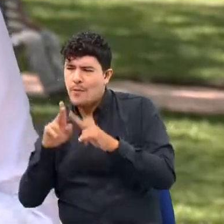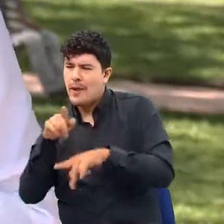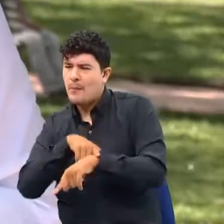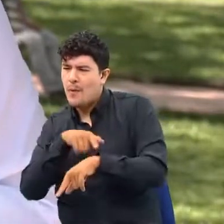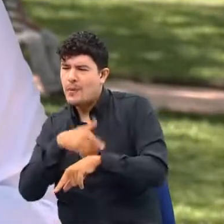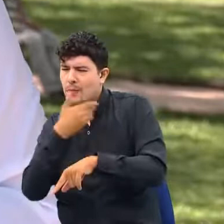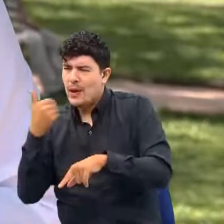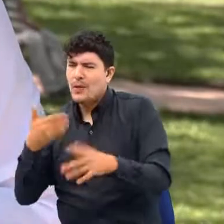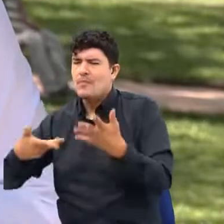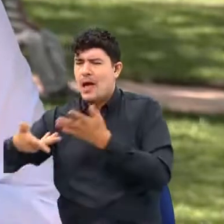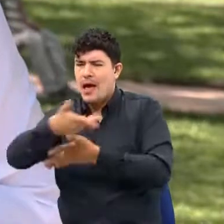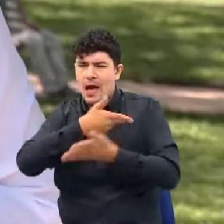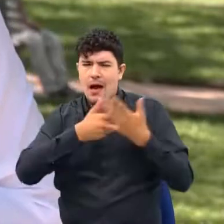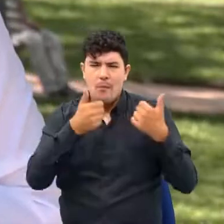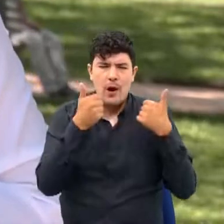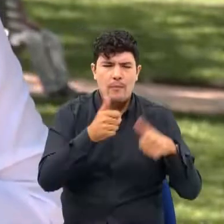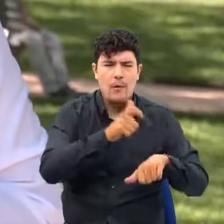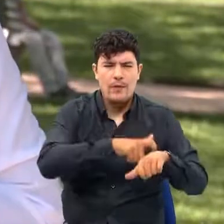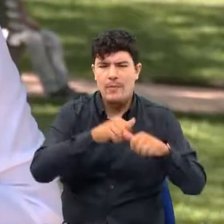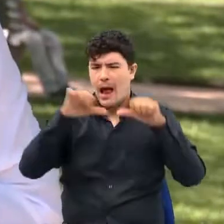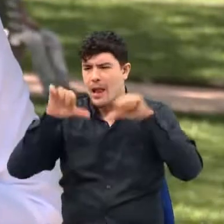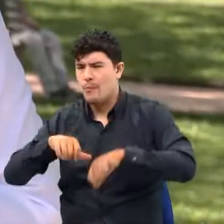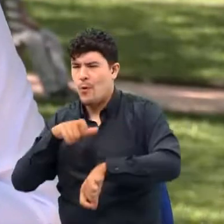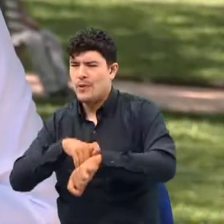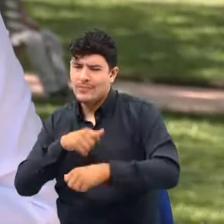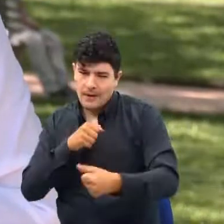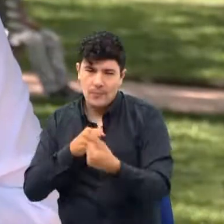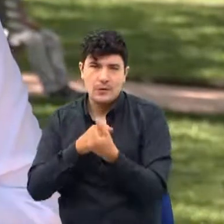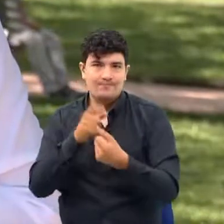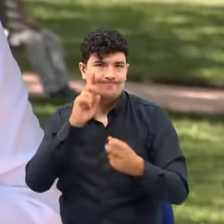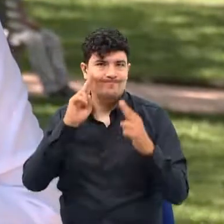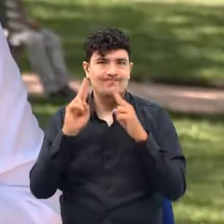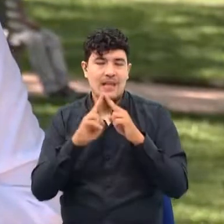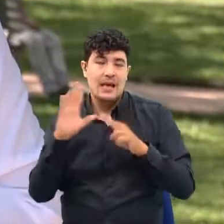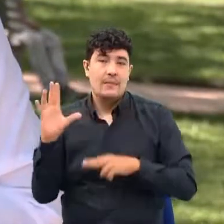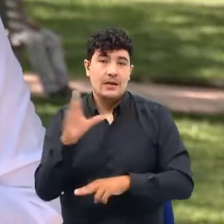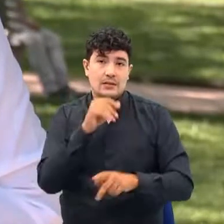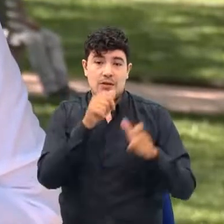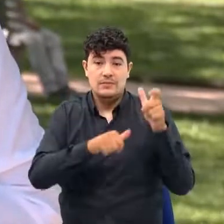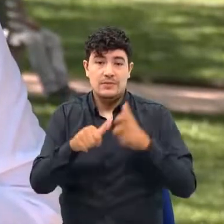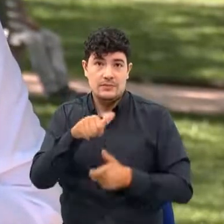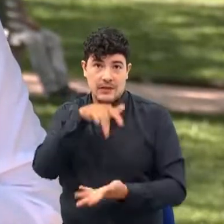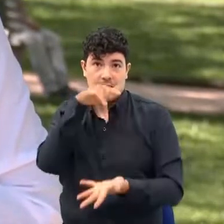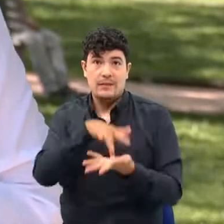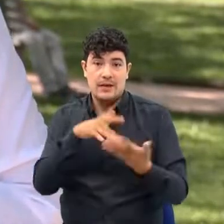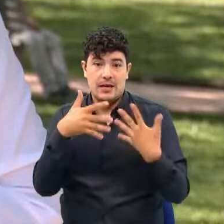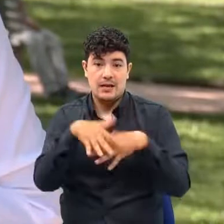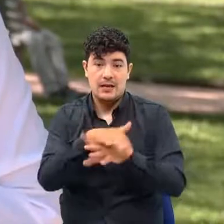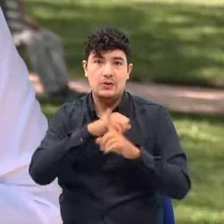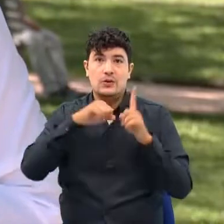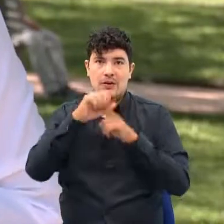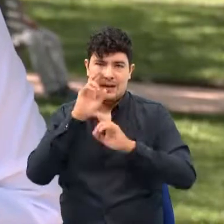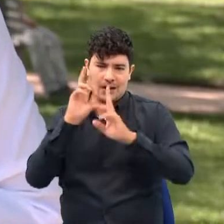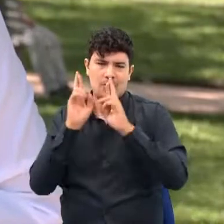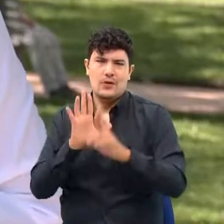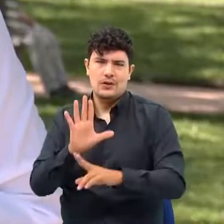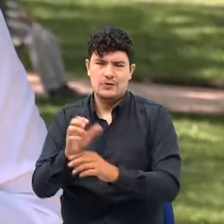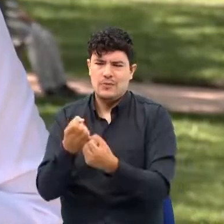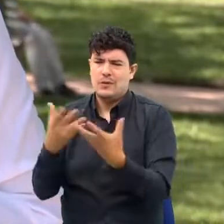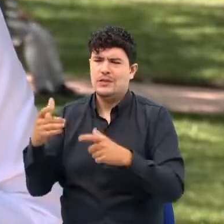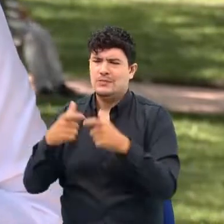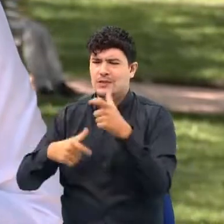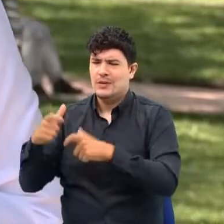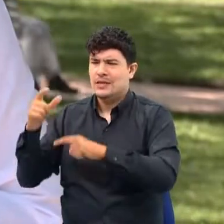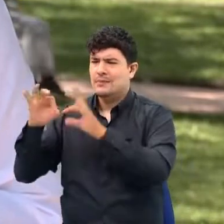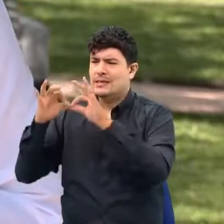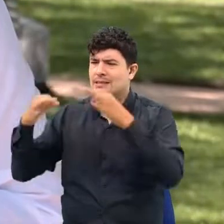las buenas y en las malas con nuestra región, y por supuesto nuestros televidentes y usuarios de las redes sociales reconocen esta labor. Hemos recibido decenas de mensajes,